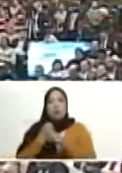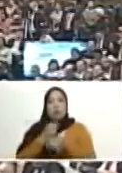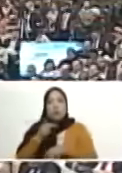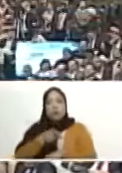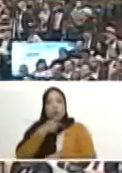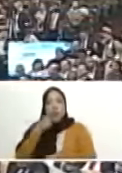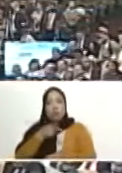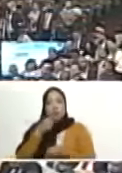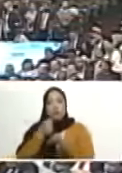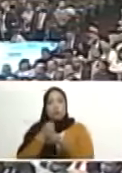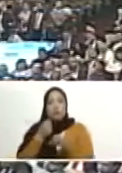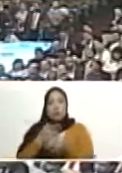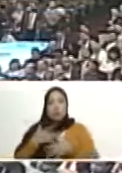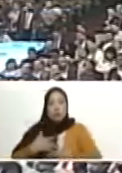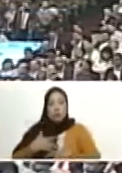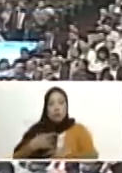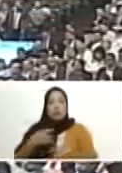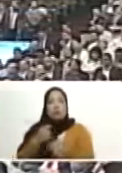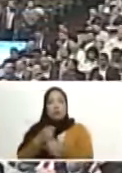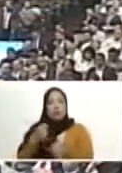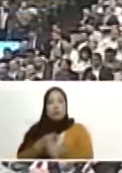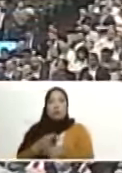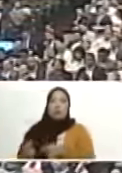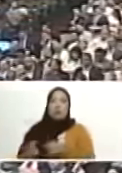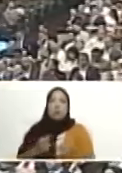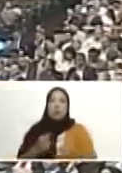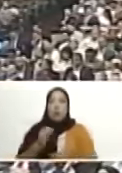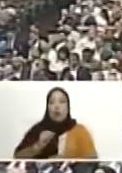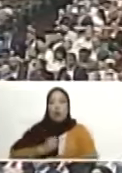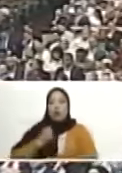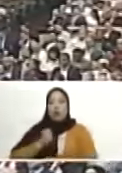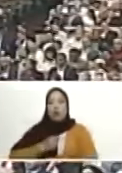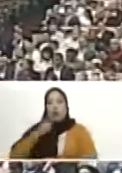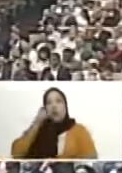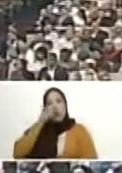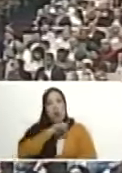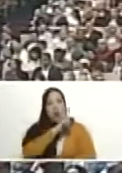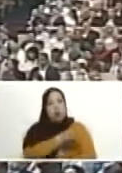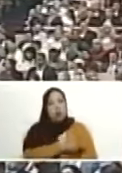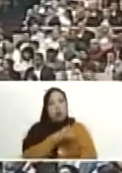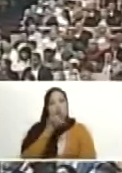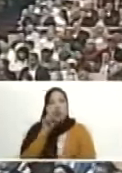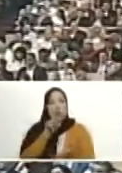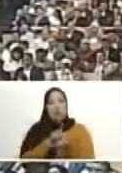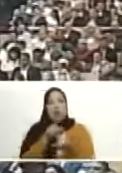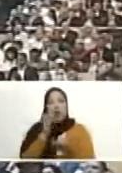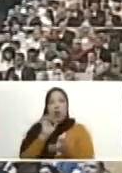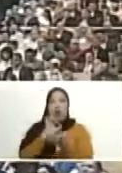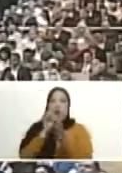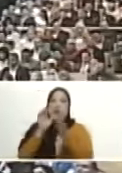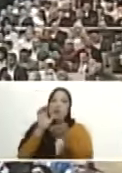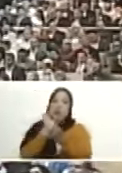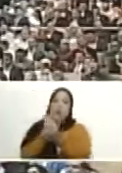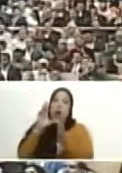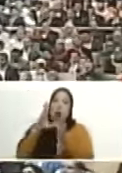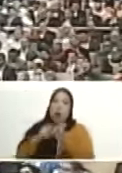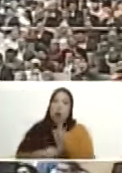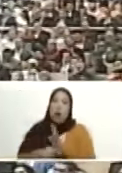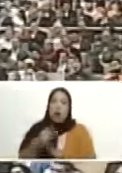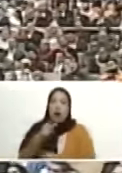entreguismo a los intereses extranjeros fueron aprovechados por las potencias dominantes para despojarnos